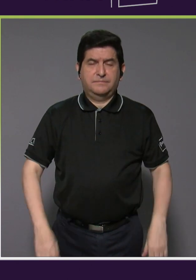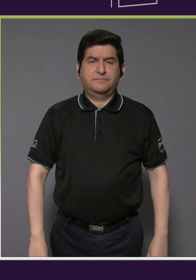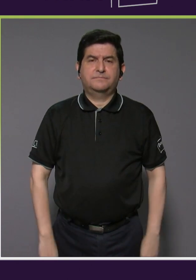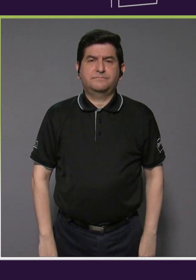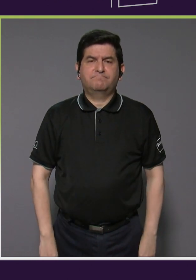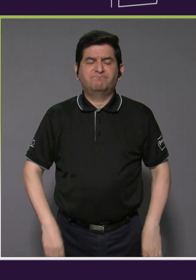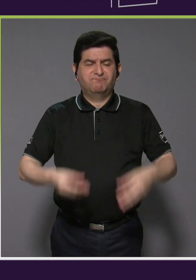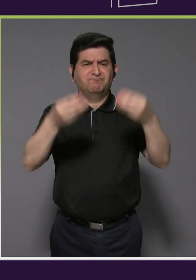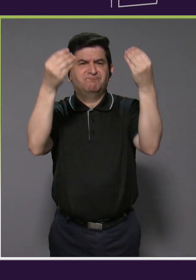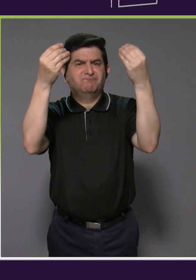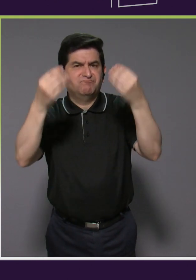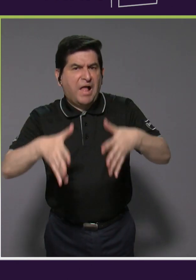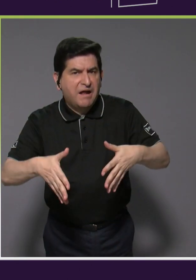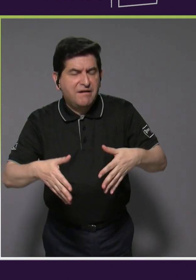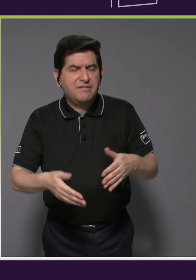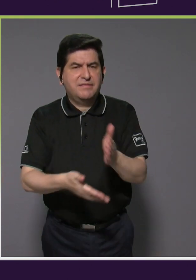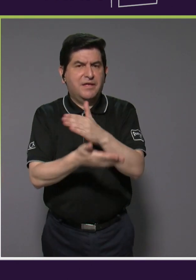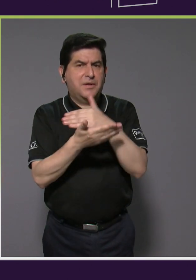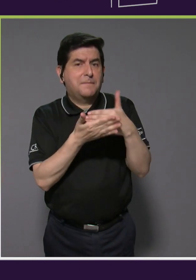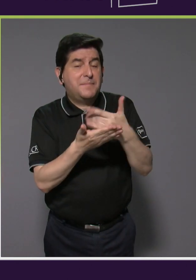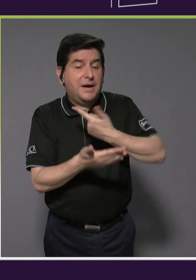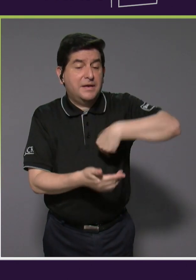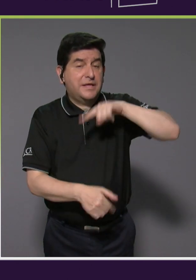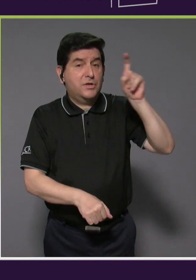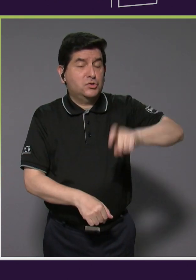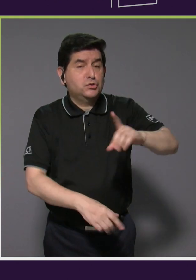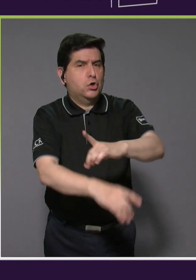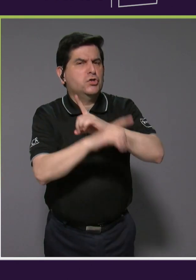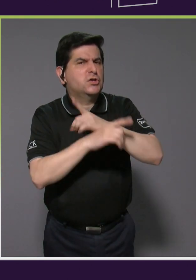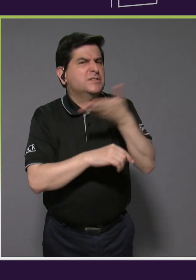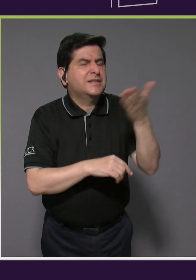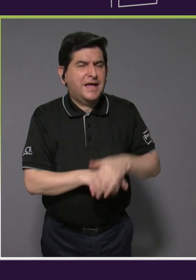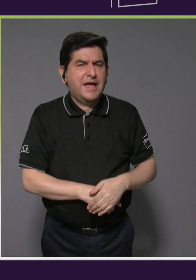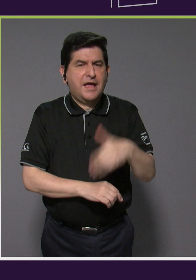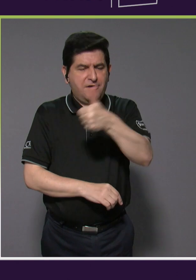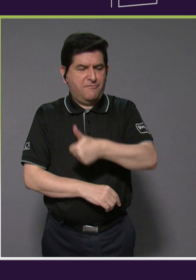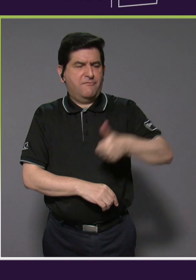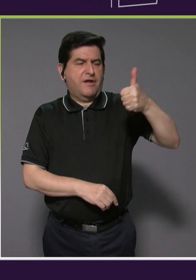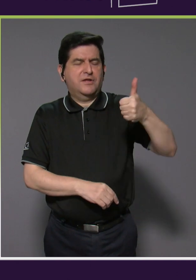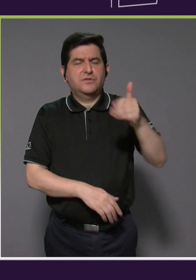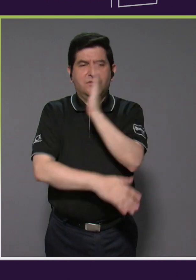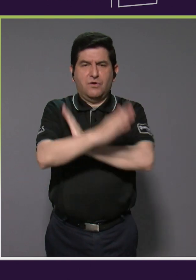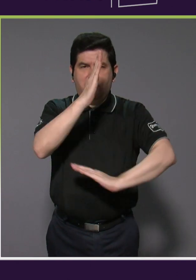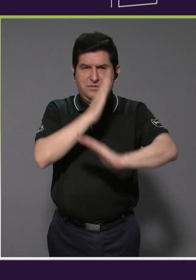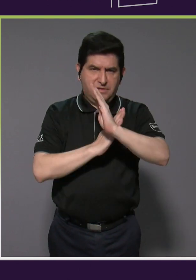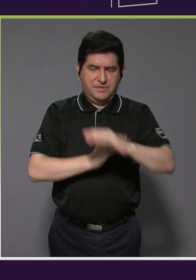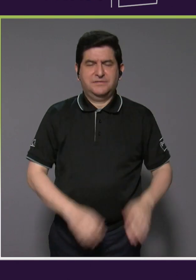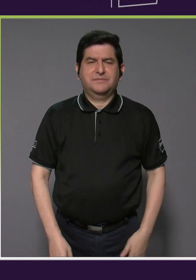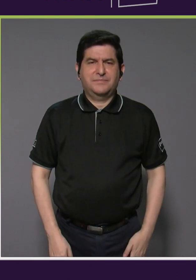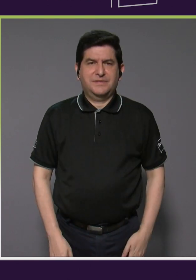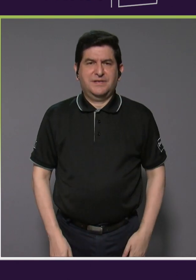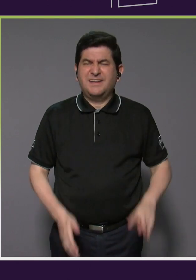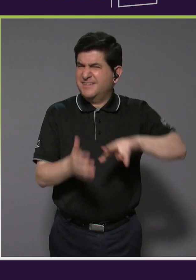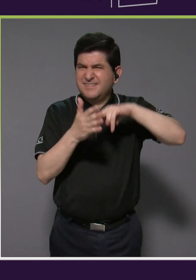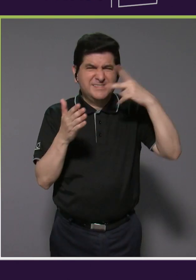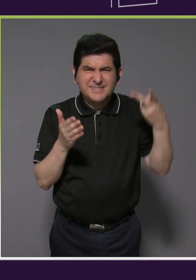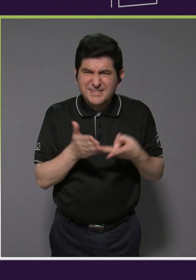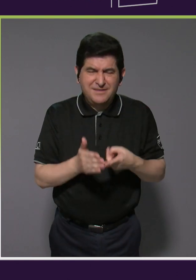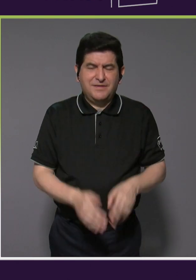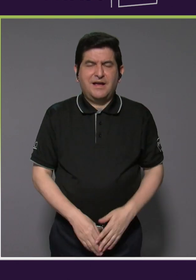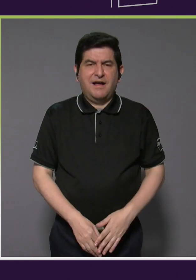Se perdería, y es parte de lo que tenemos que defender, la rectoría en discapacidad, que significa